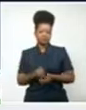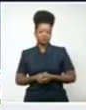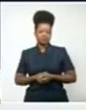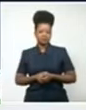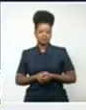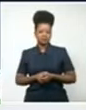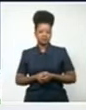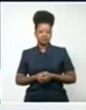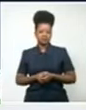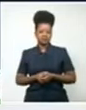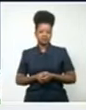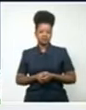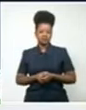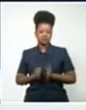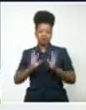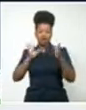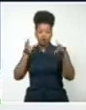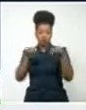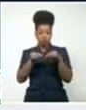acumulado, el